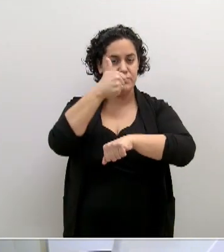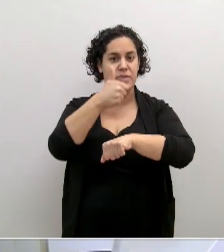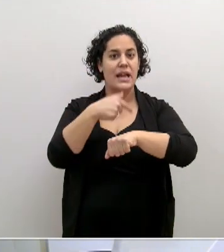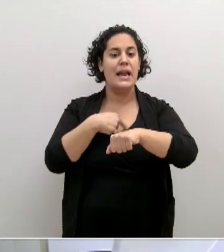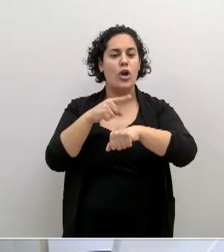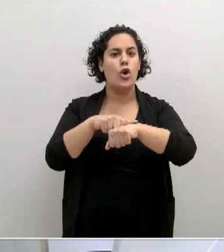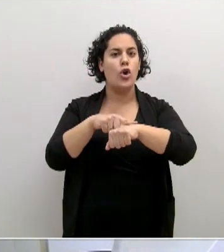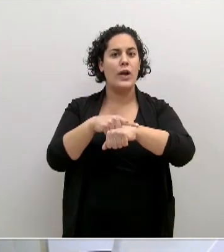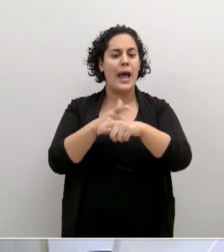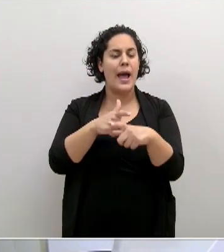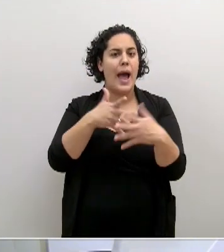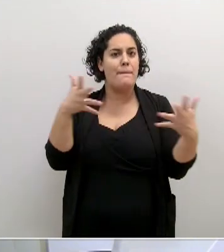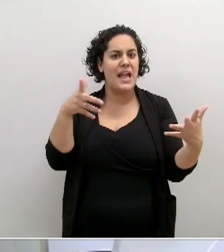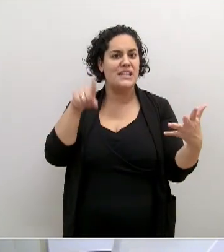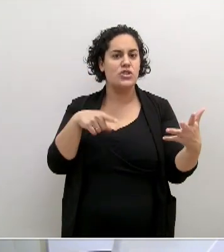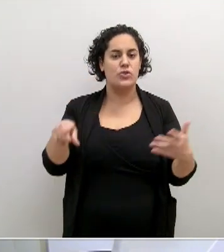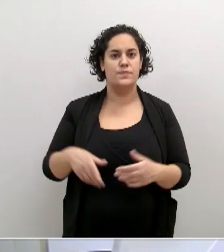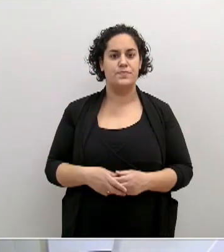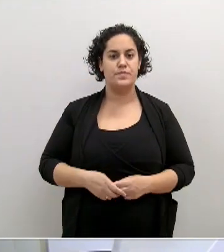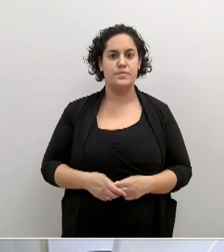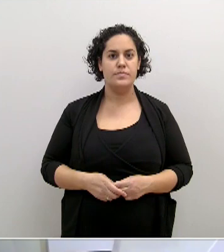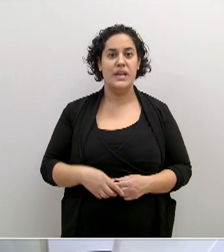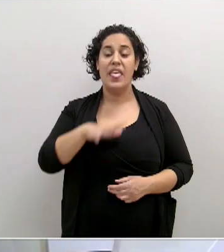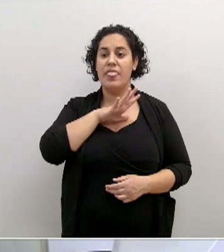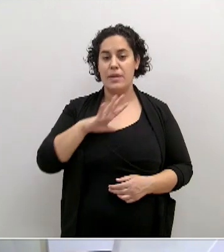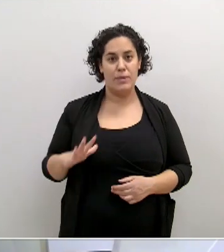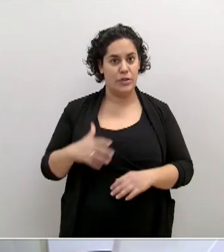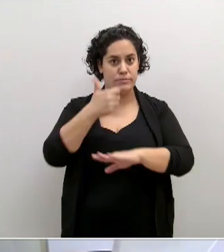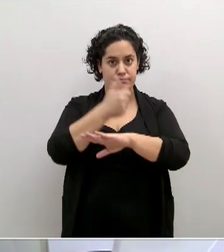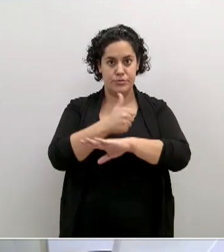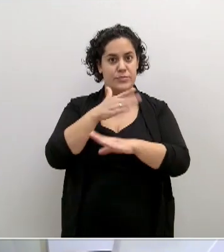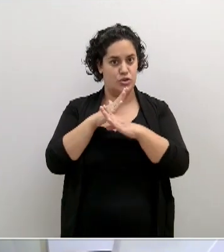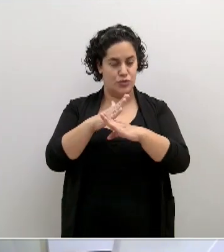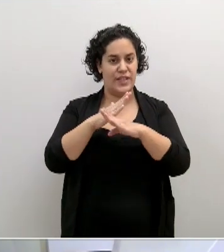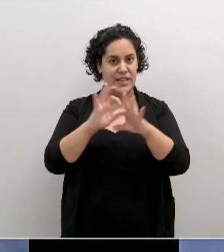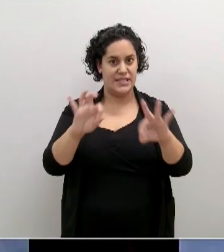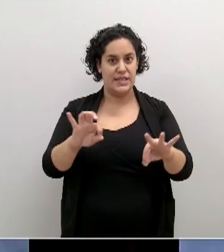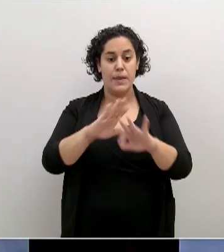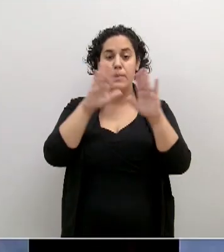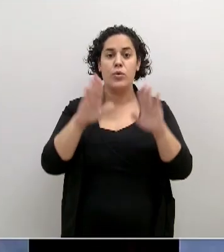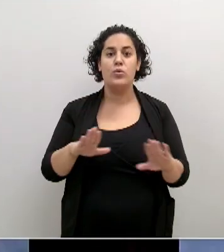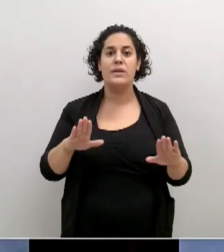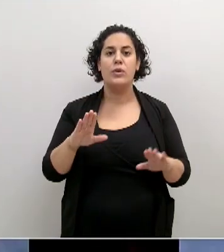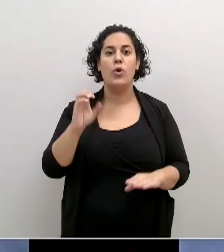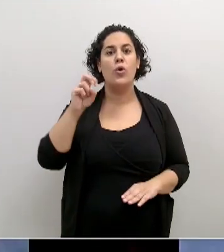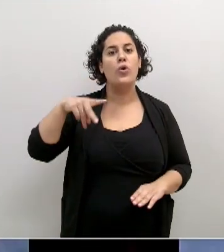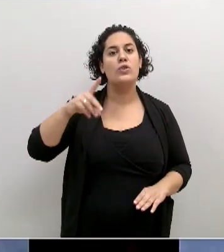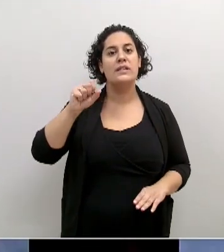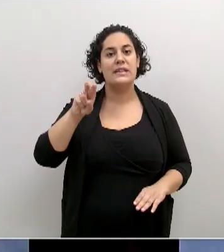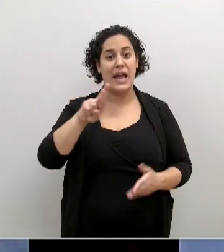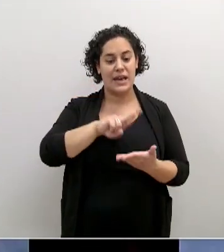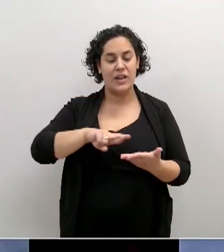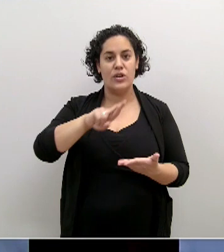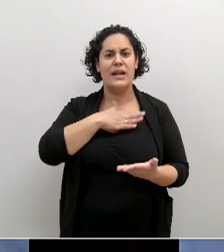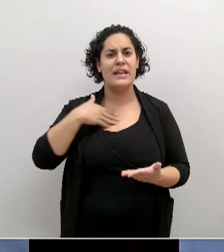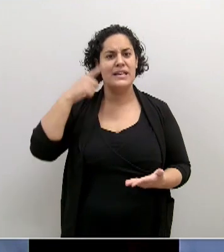tomar, creemos y esperamos que sea suficiente. Y por último, Onda Regional quiere saber